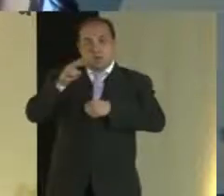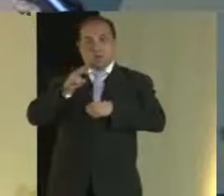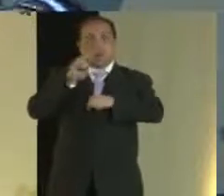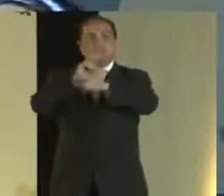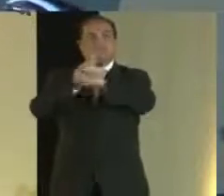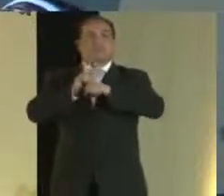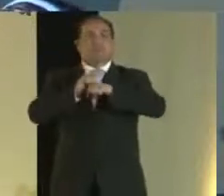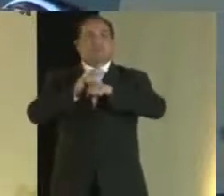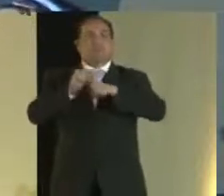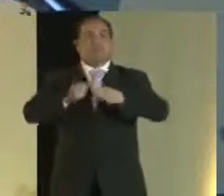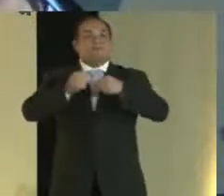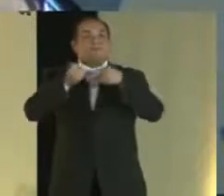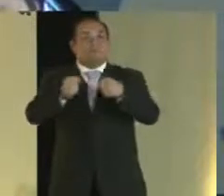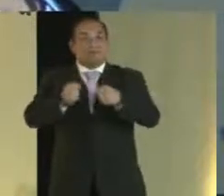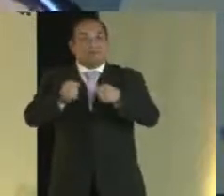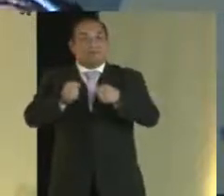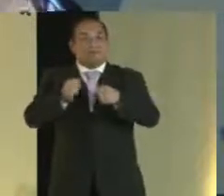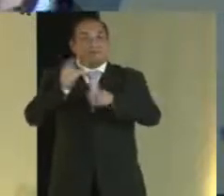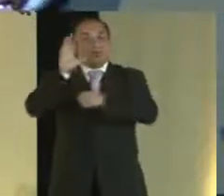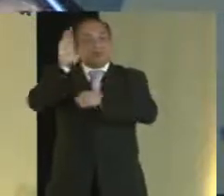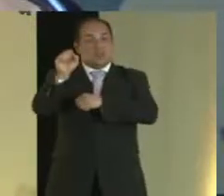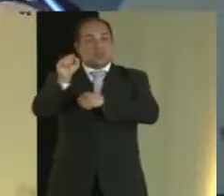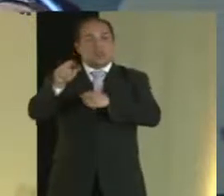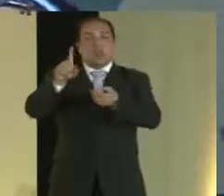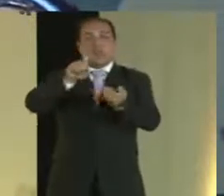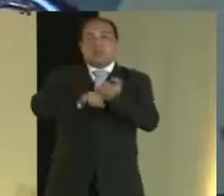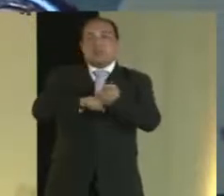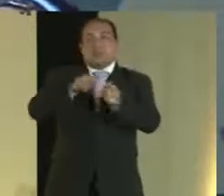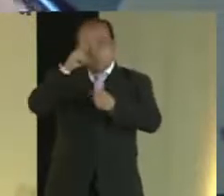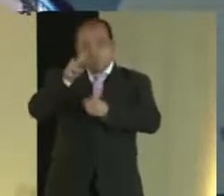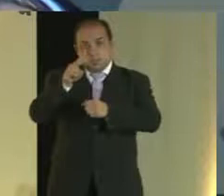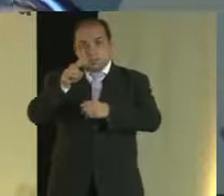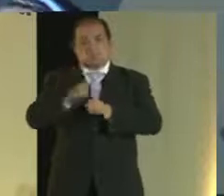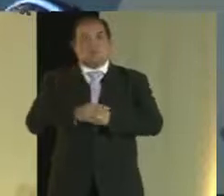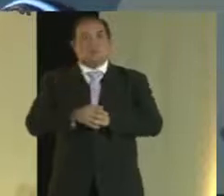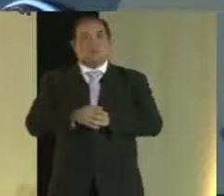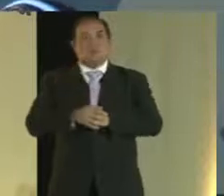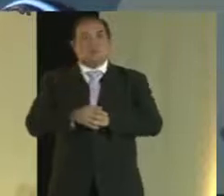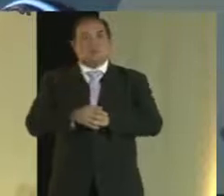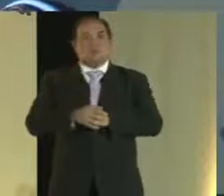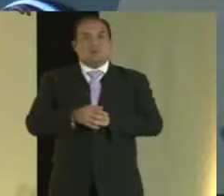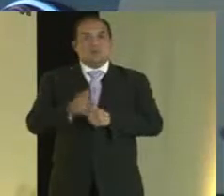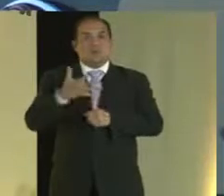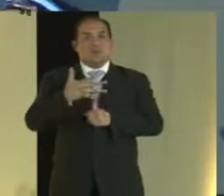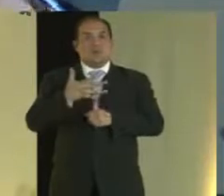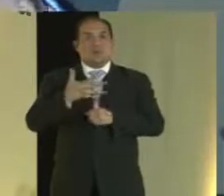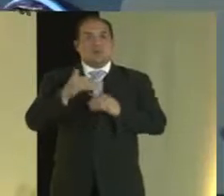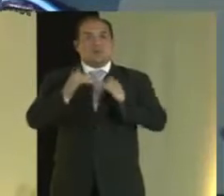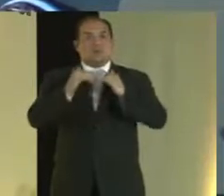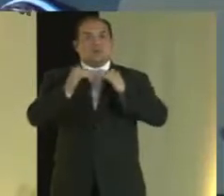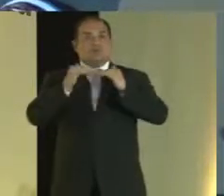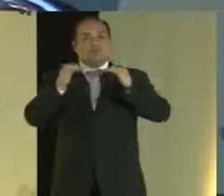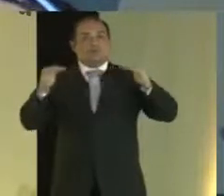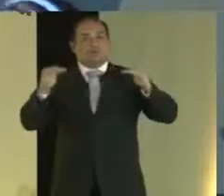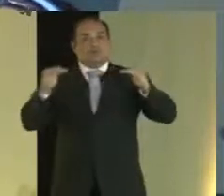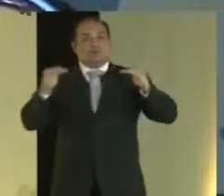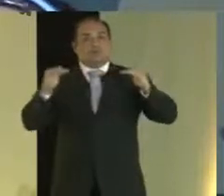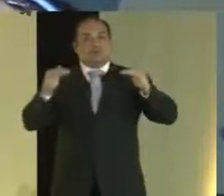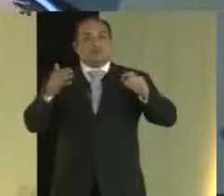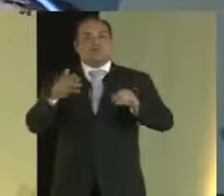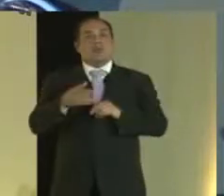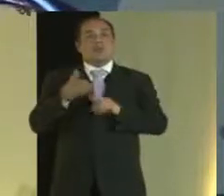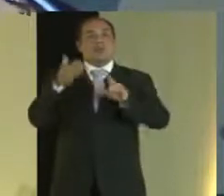y cerciorarme de que los sindicatos en México se están democratizando para